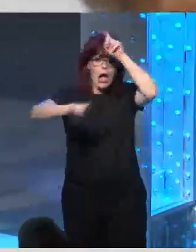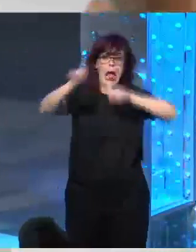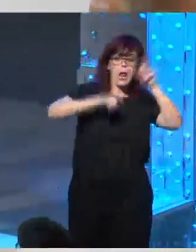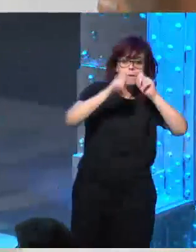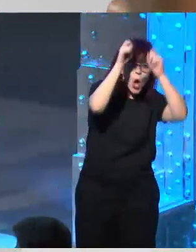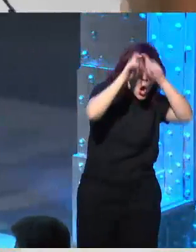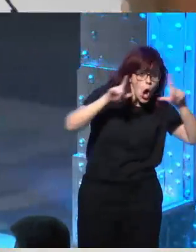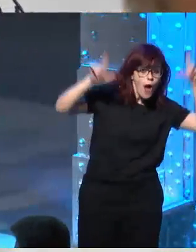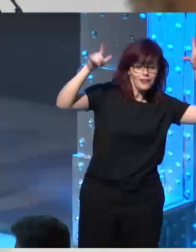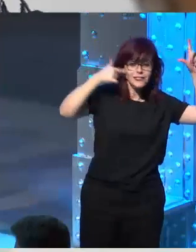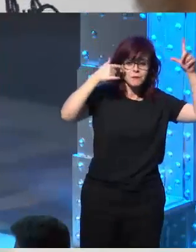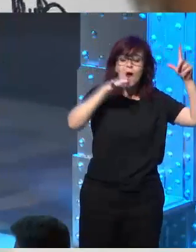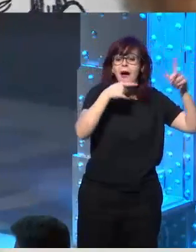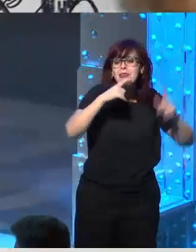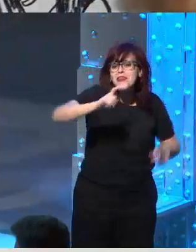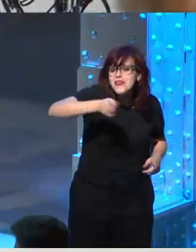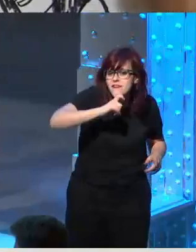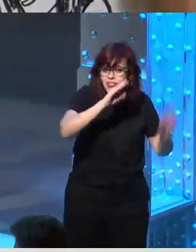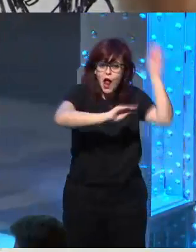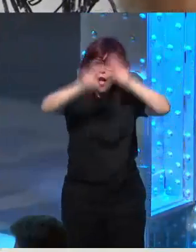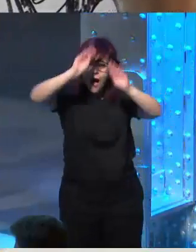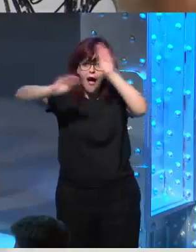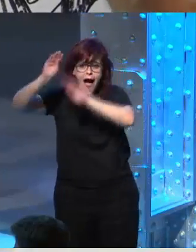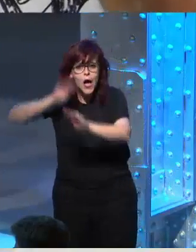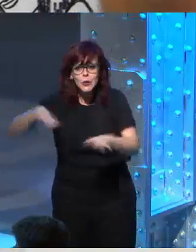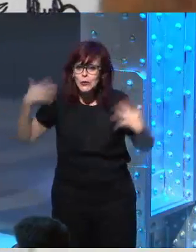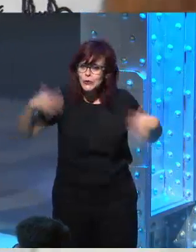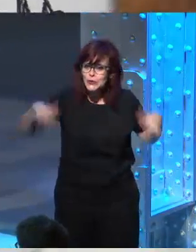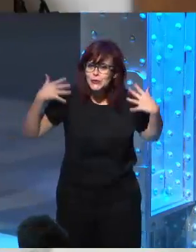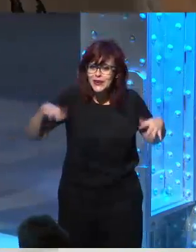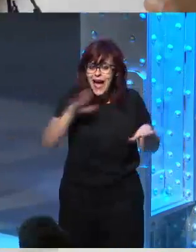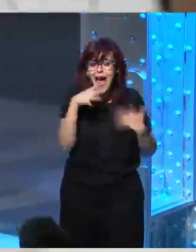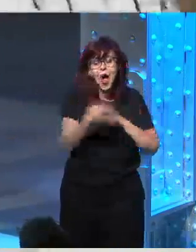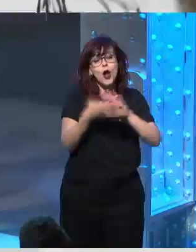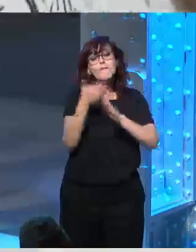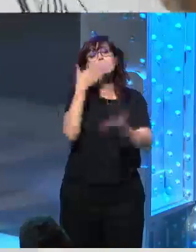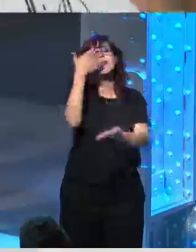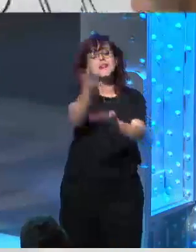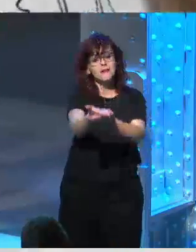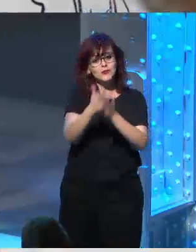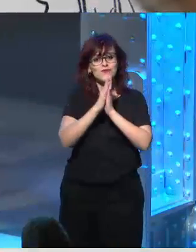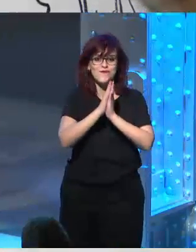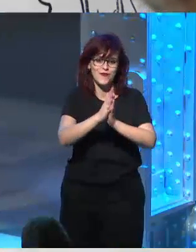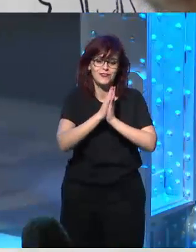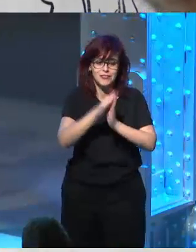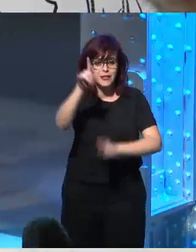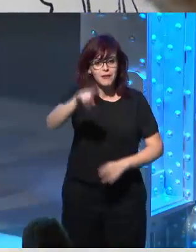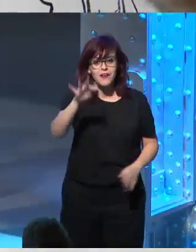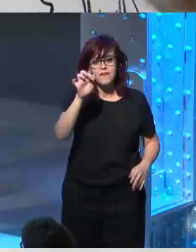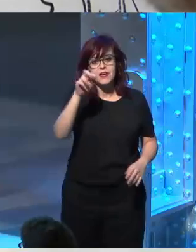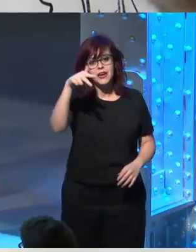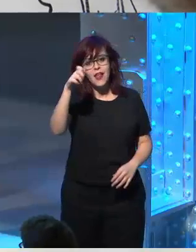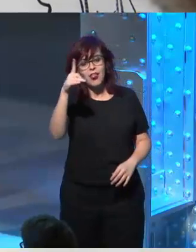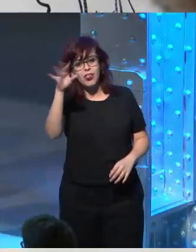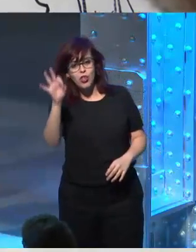vean ustedes lo difícil que es el making of de todas estas cosas. Vamos a pedirle además, no sé si a Fernando